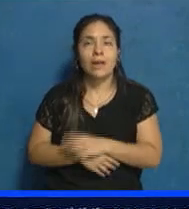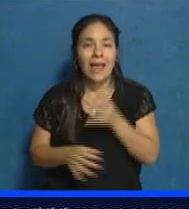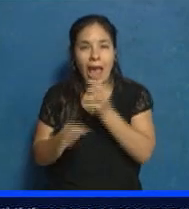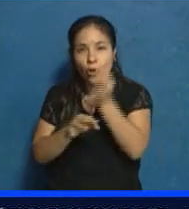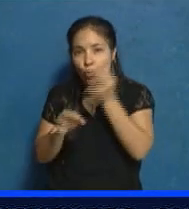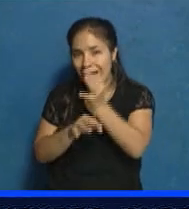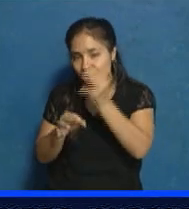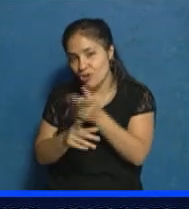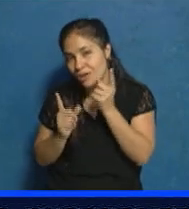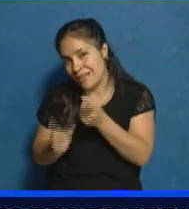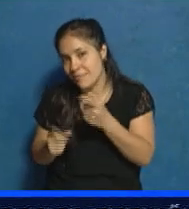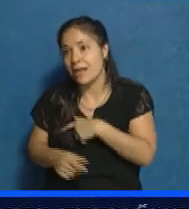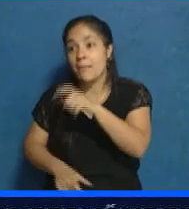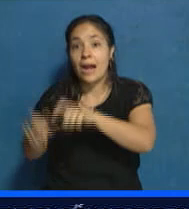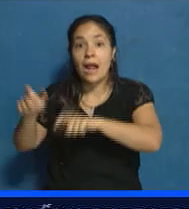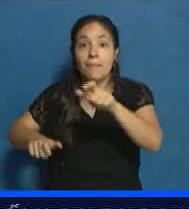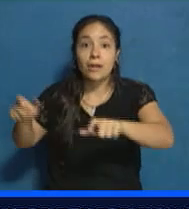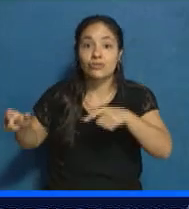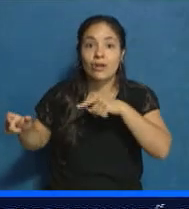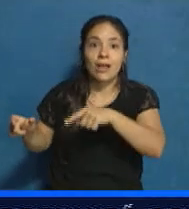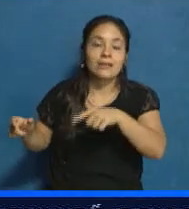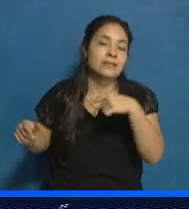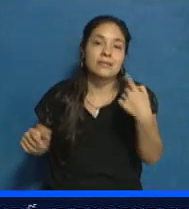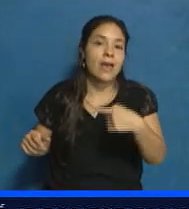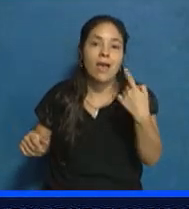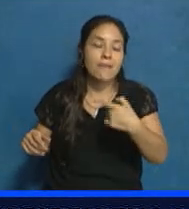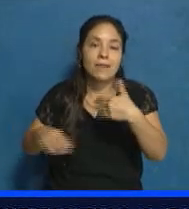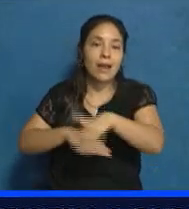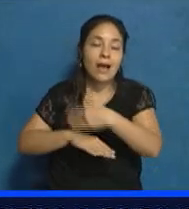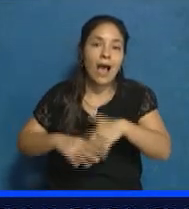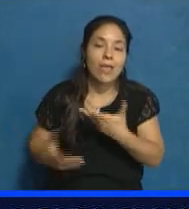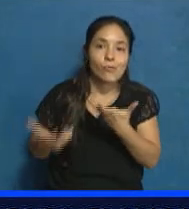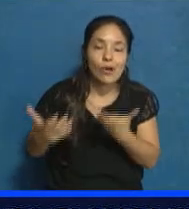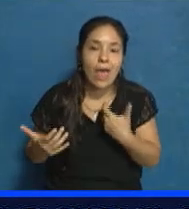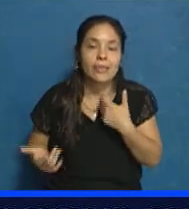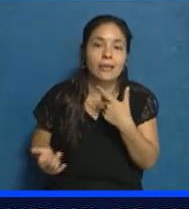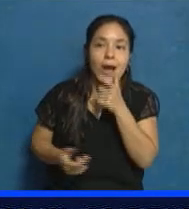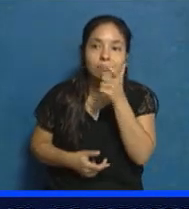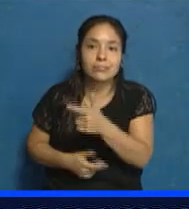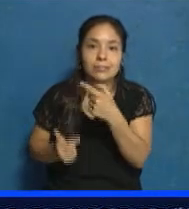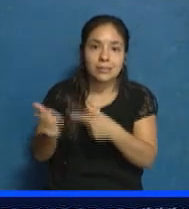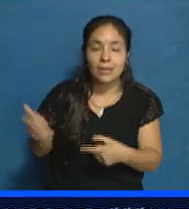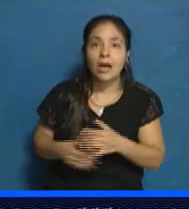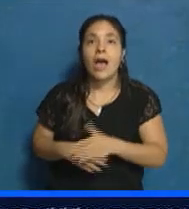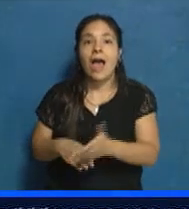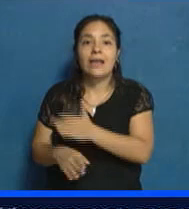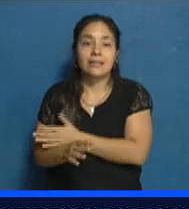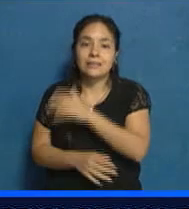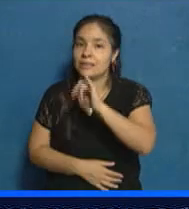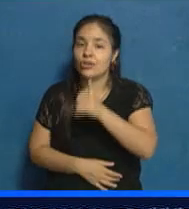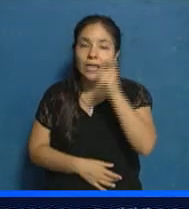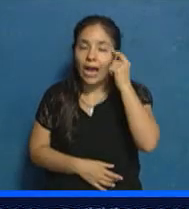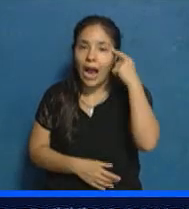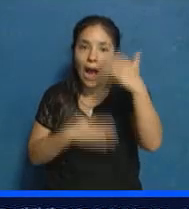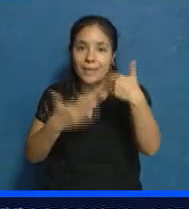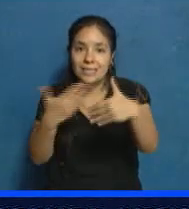psicoeducativa, también para las personas que han sido quienes efectuaron estas conductas de acoso callejero. Antes sí o sí tiene que hacerse esta